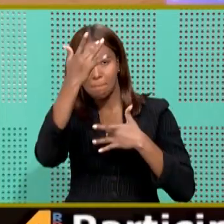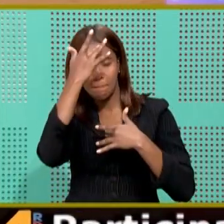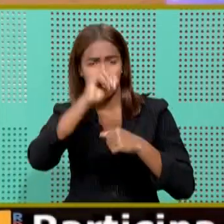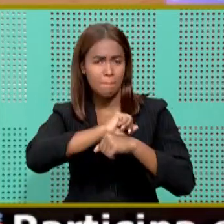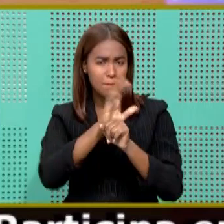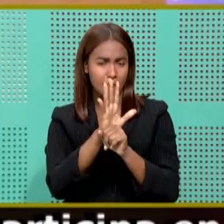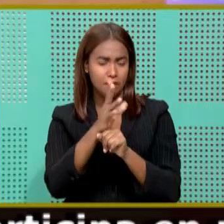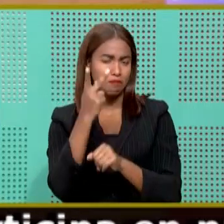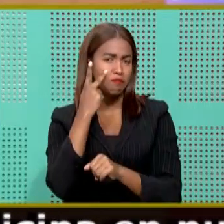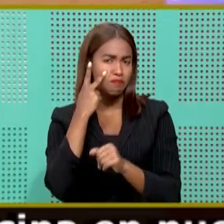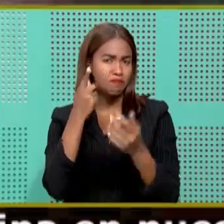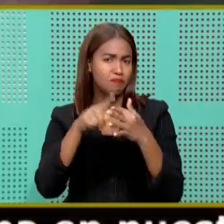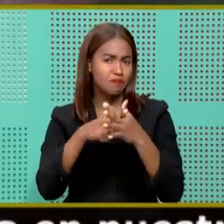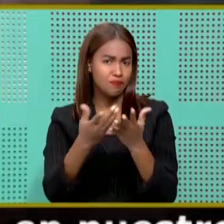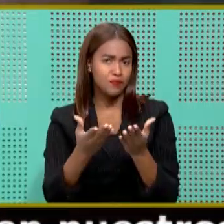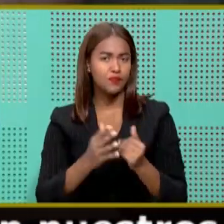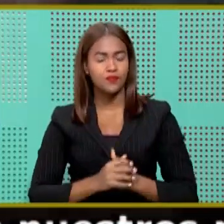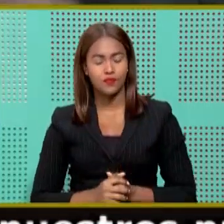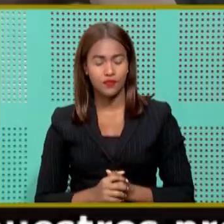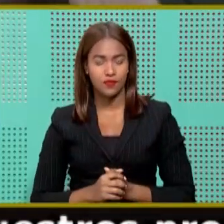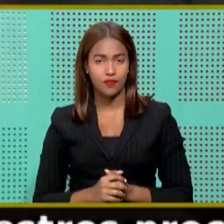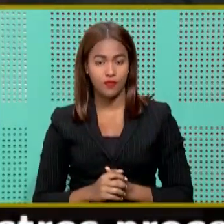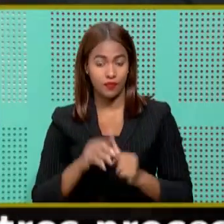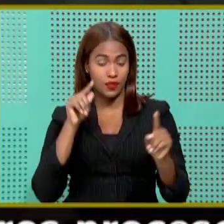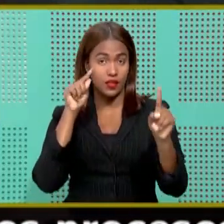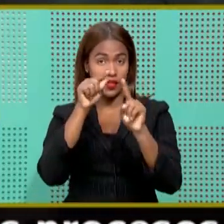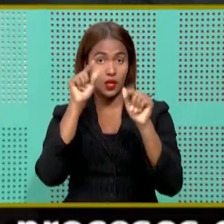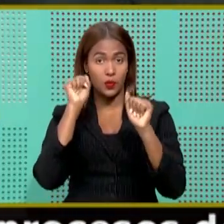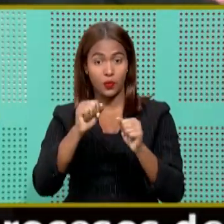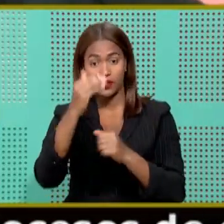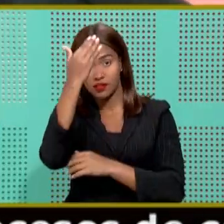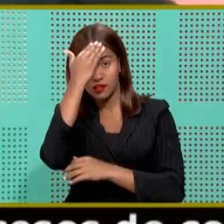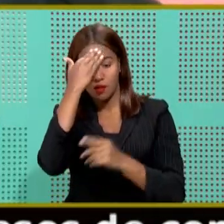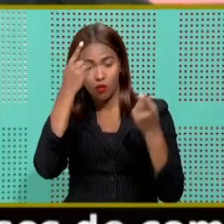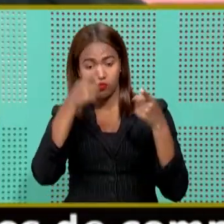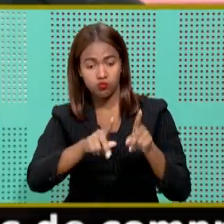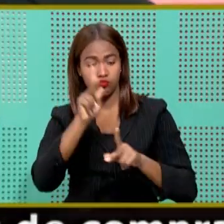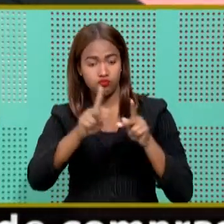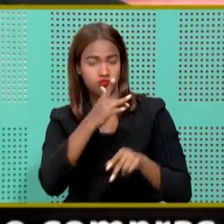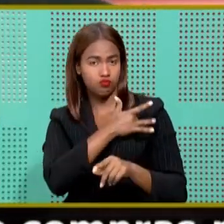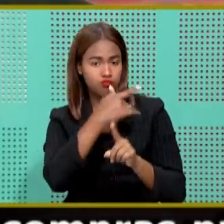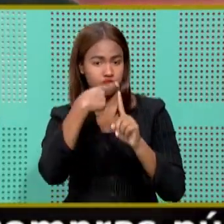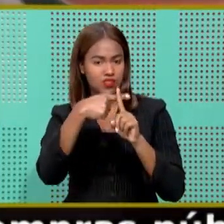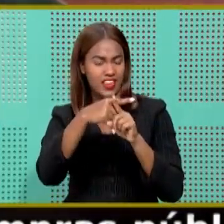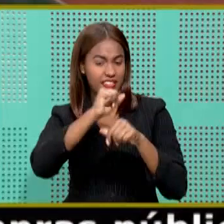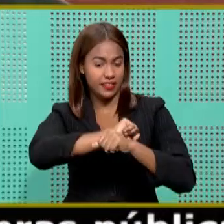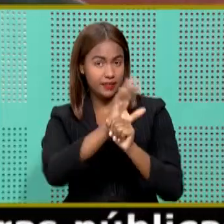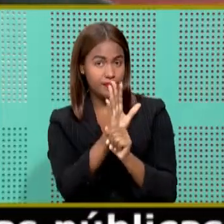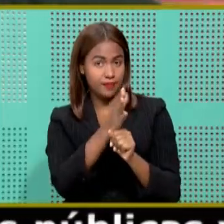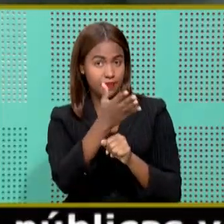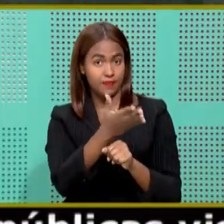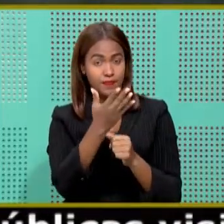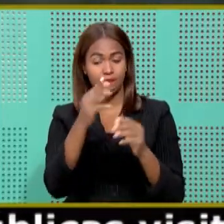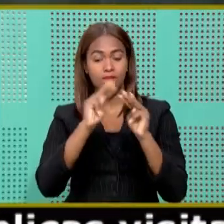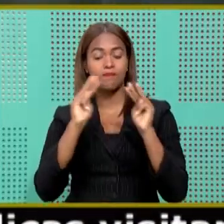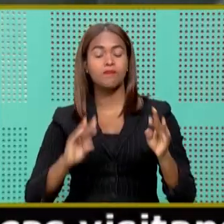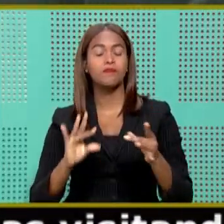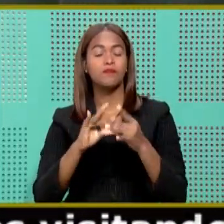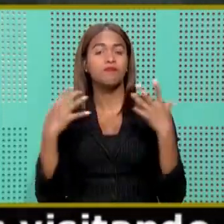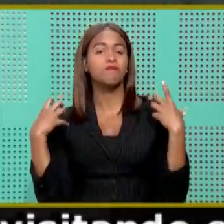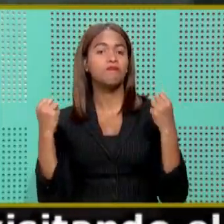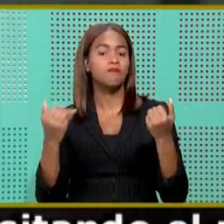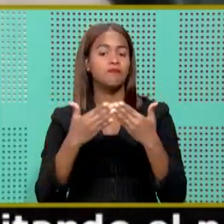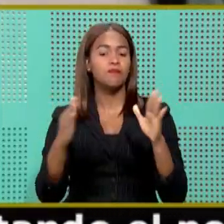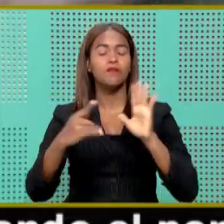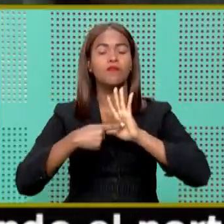Así iniciamos. Con el objetivo de detectar los casos positivos de COVID-19, el Ministerio de Salud